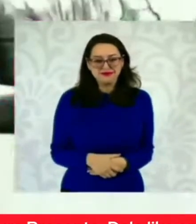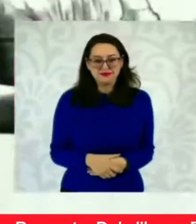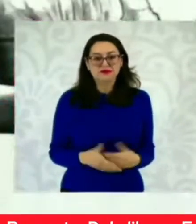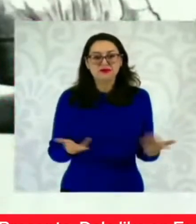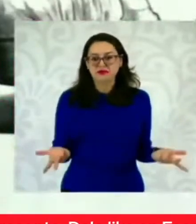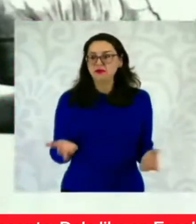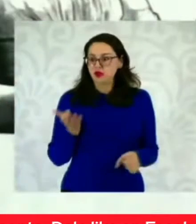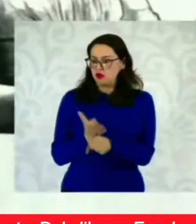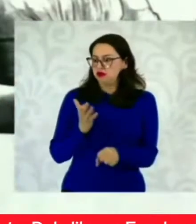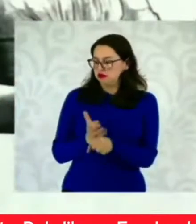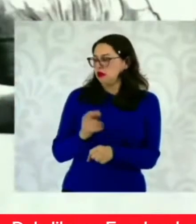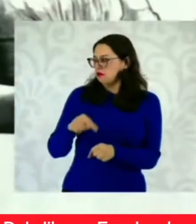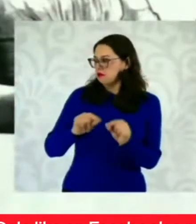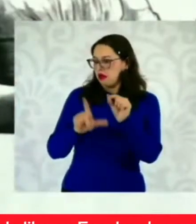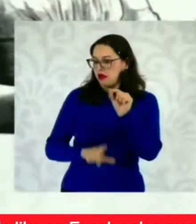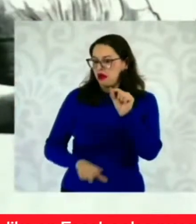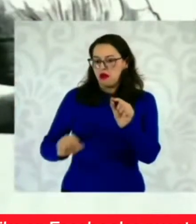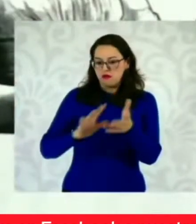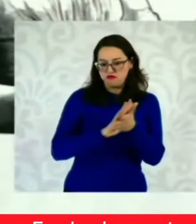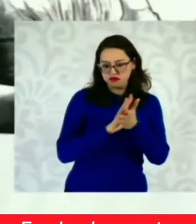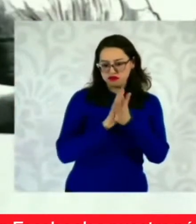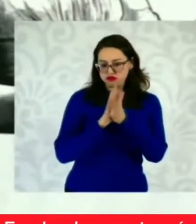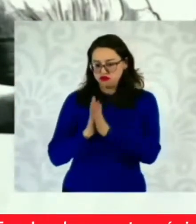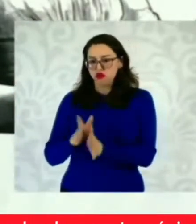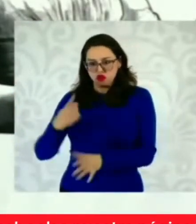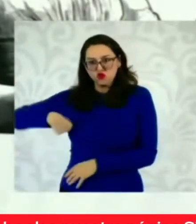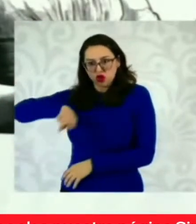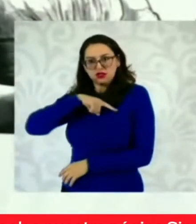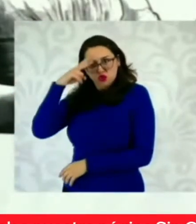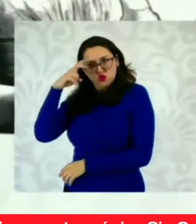está viviendo un momento de transformación que es el sueño mexicano.